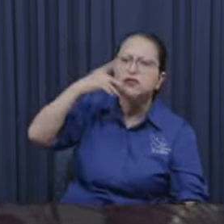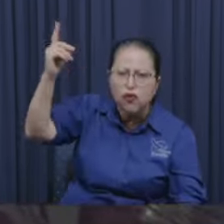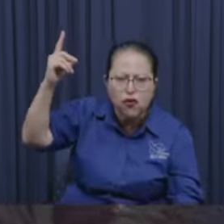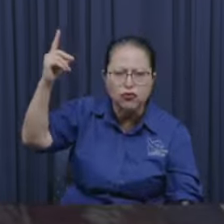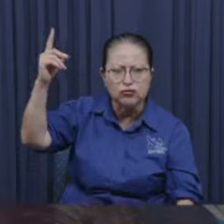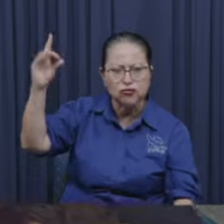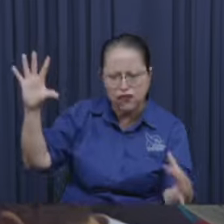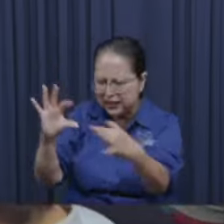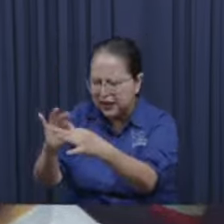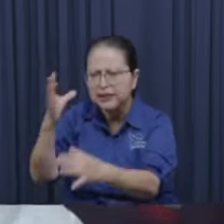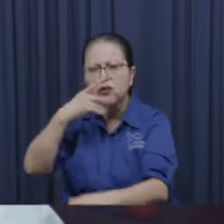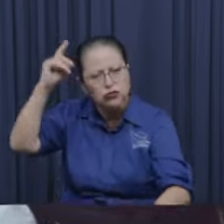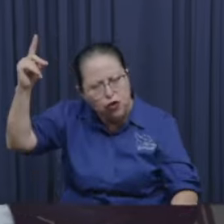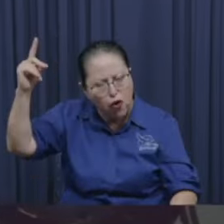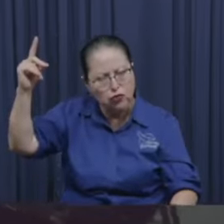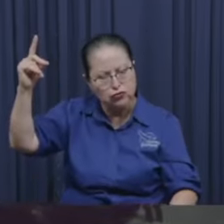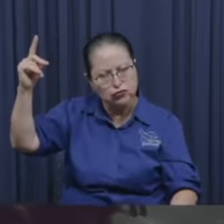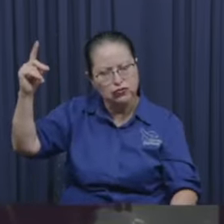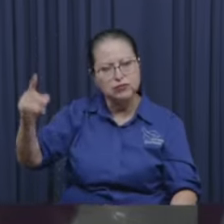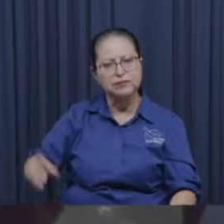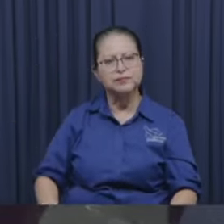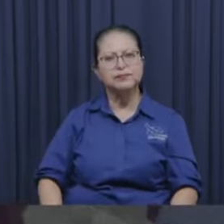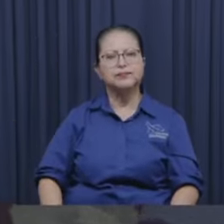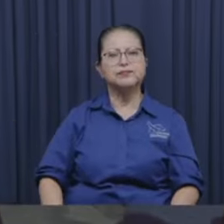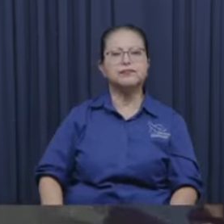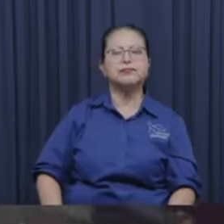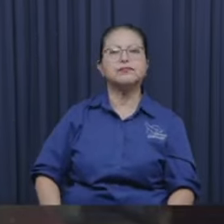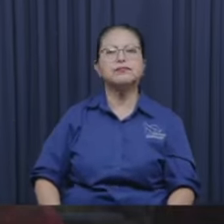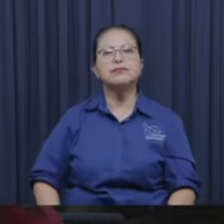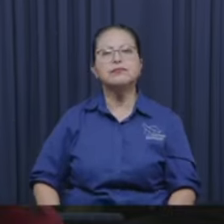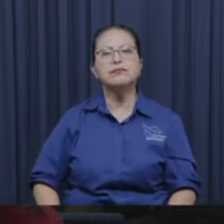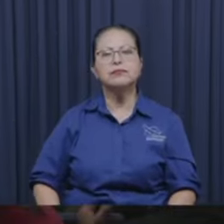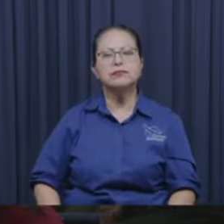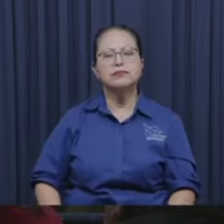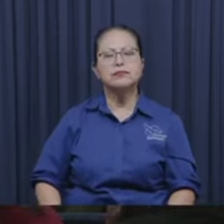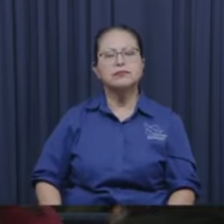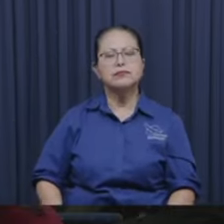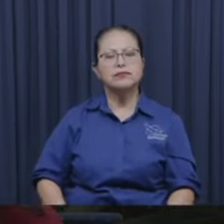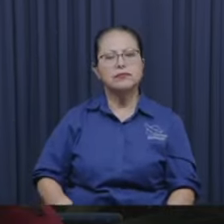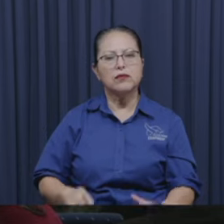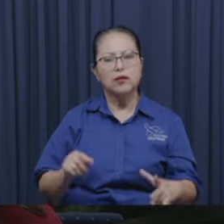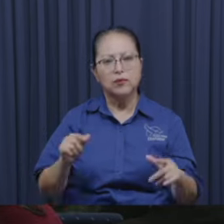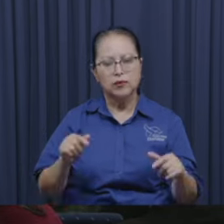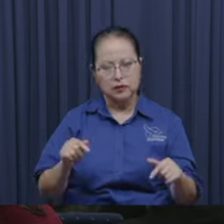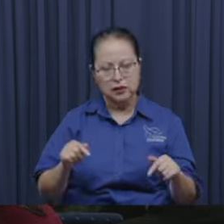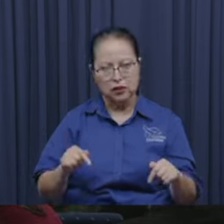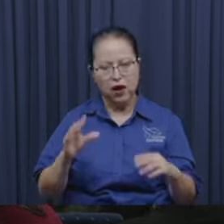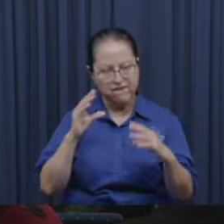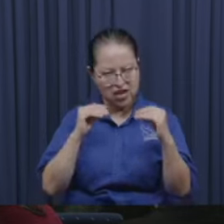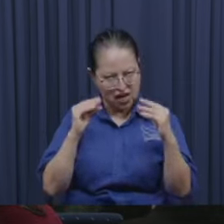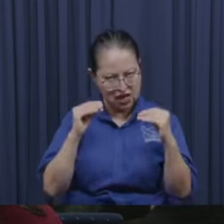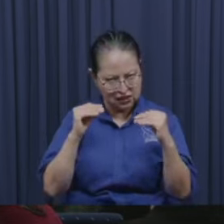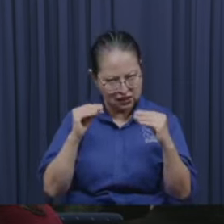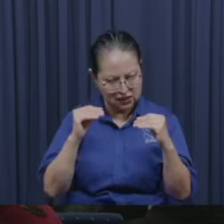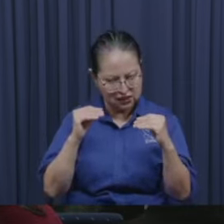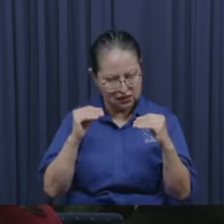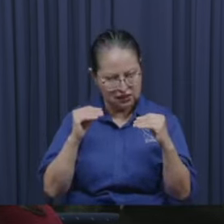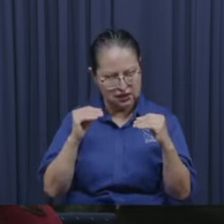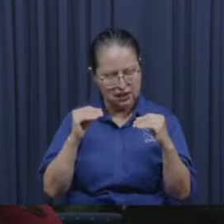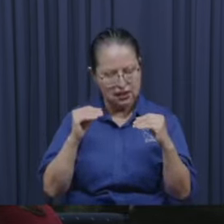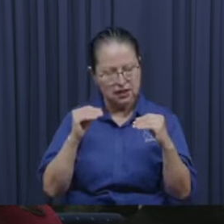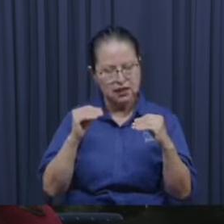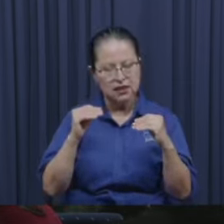quisiera empezar quisiera empezar Eh bueno o continuar eh con Cómo